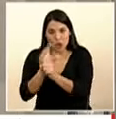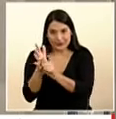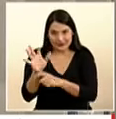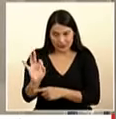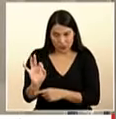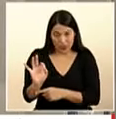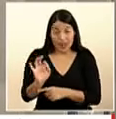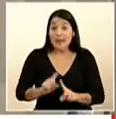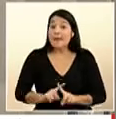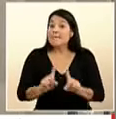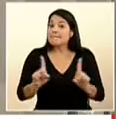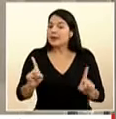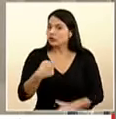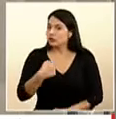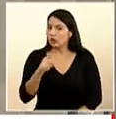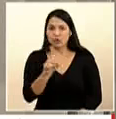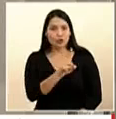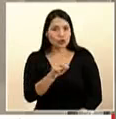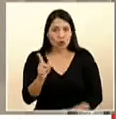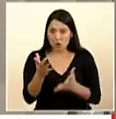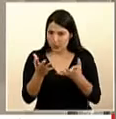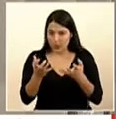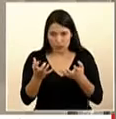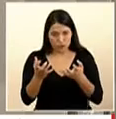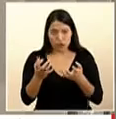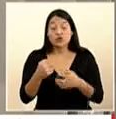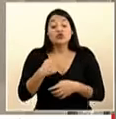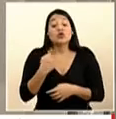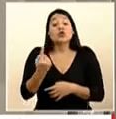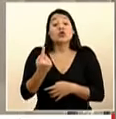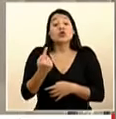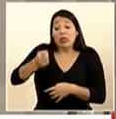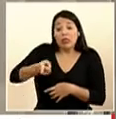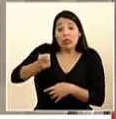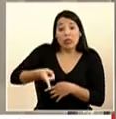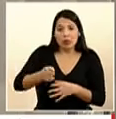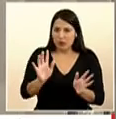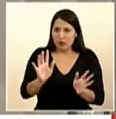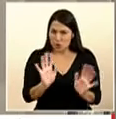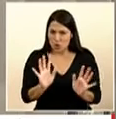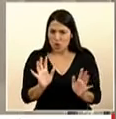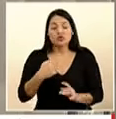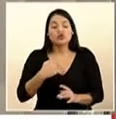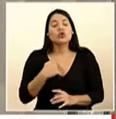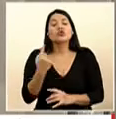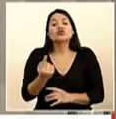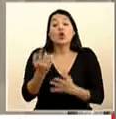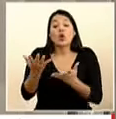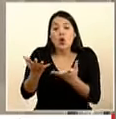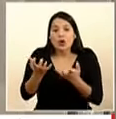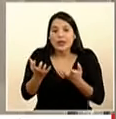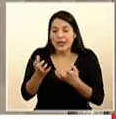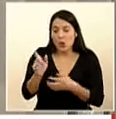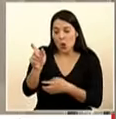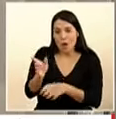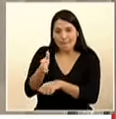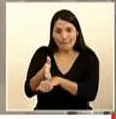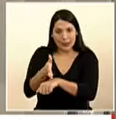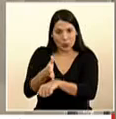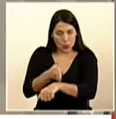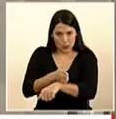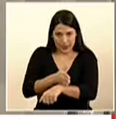quiero con esto que simplemente queremos mejorar de todo lo que estamos haciendo no quiero para nada desmeritar el